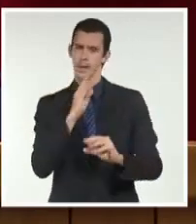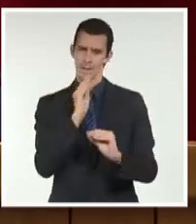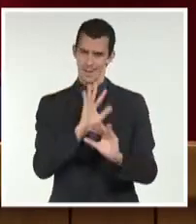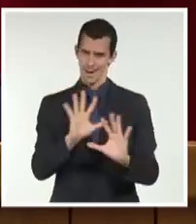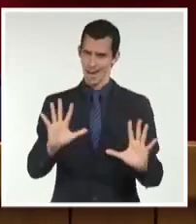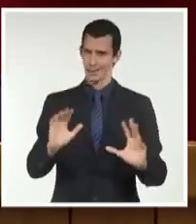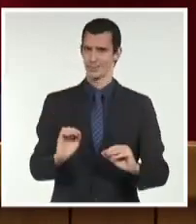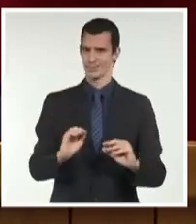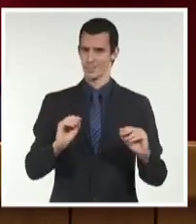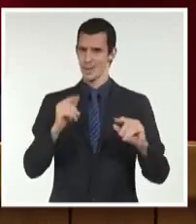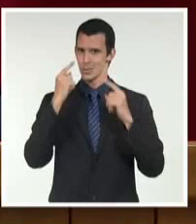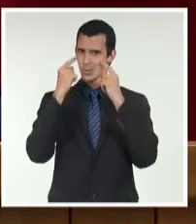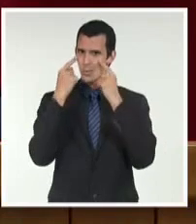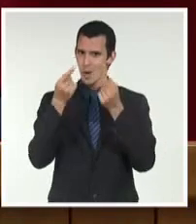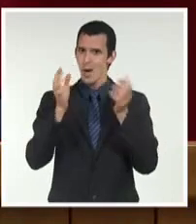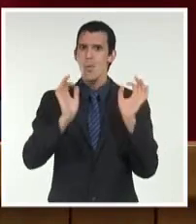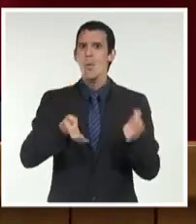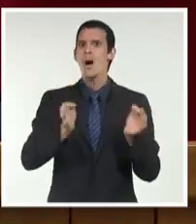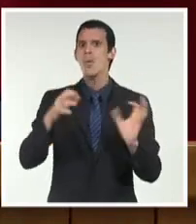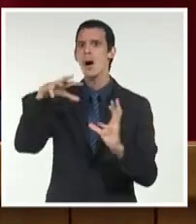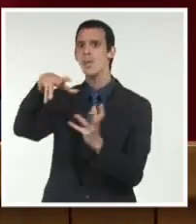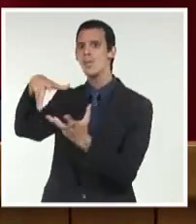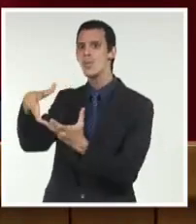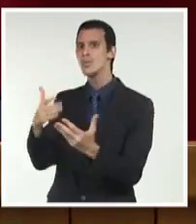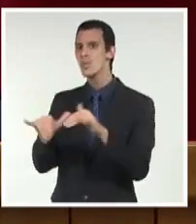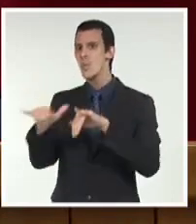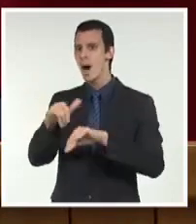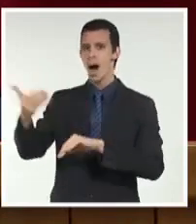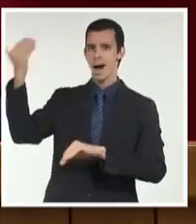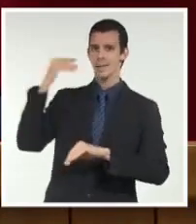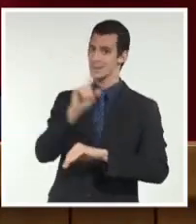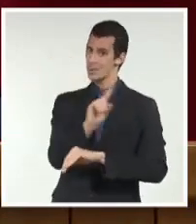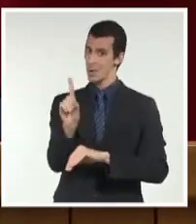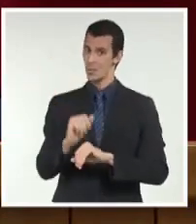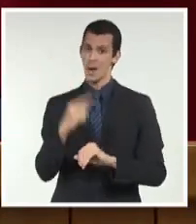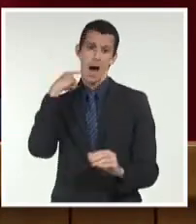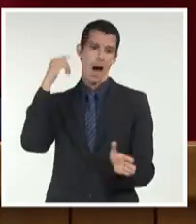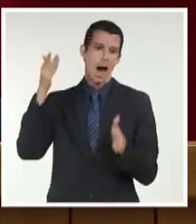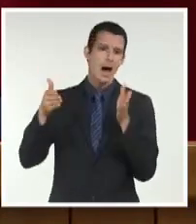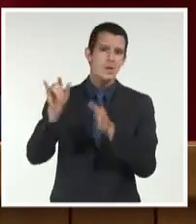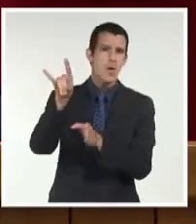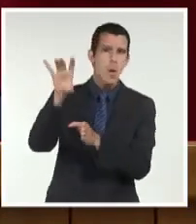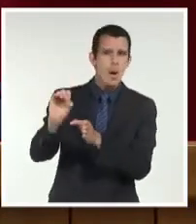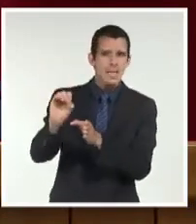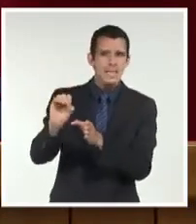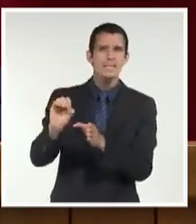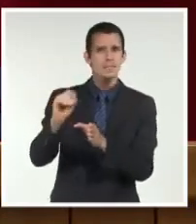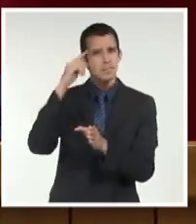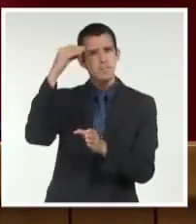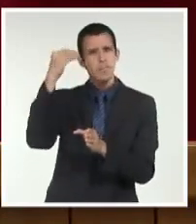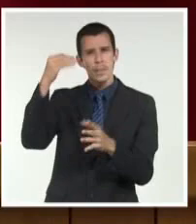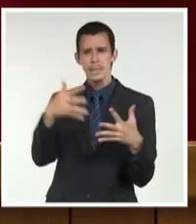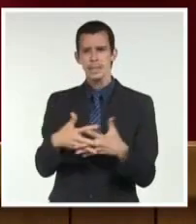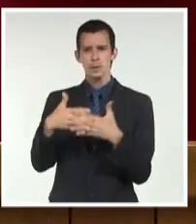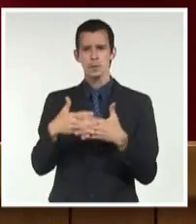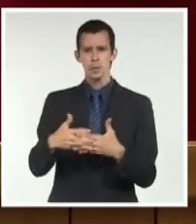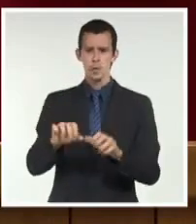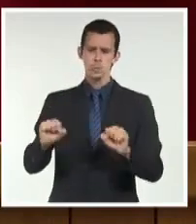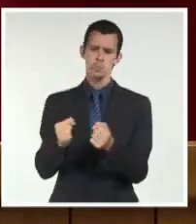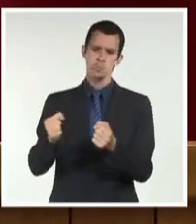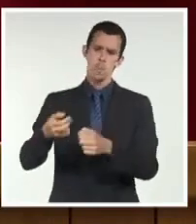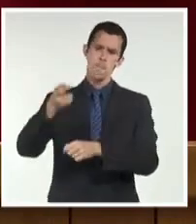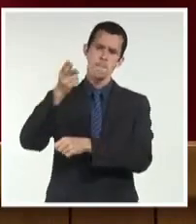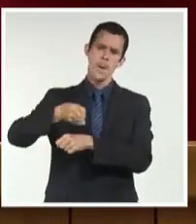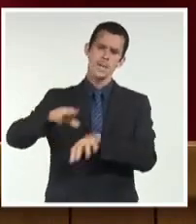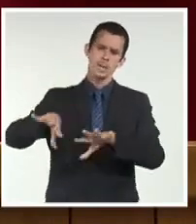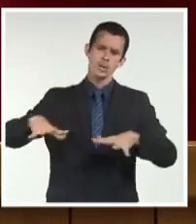90, cuando los Estados Unidos creyeron disfrutar de una hegemonía unipolar incuestionada con la capacidad de imponer su voluntad